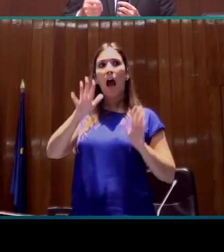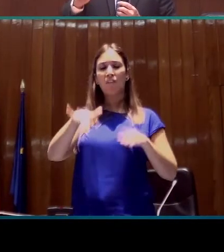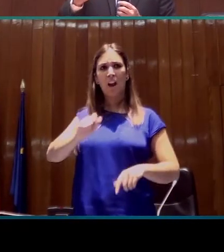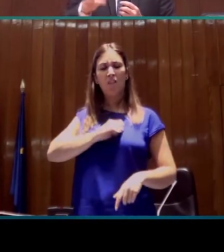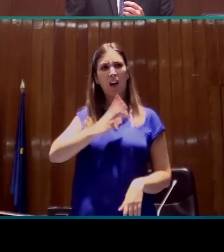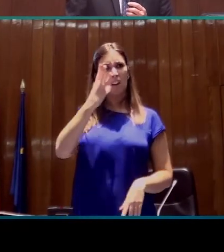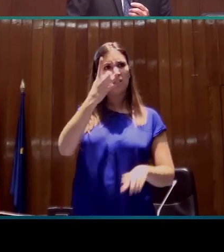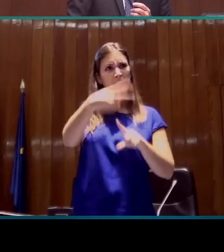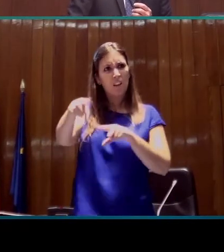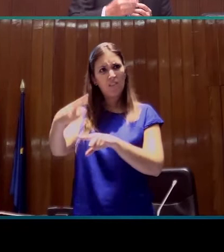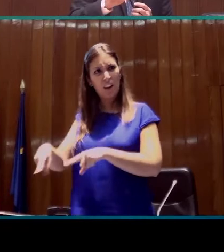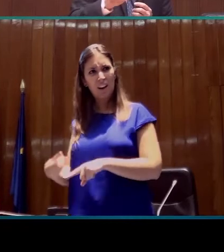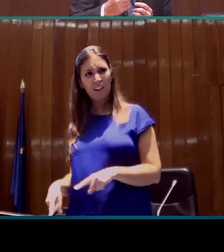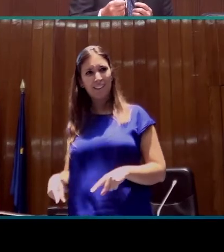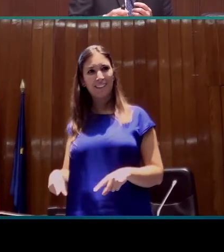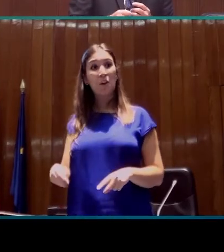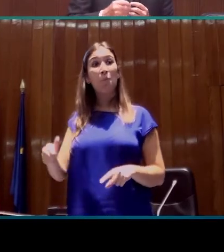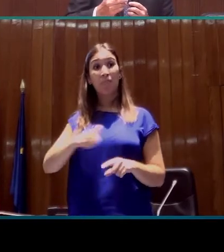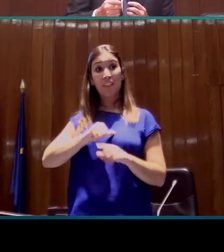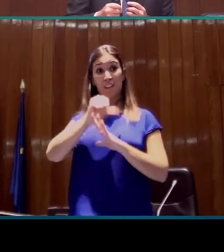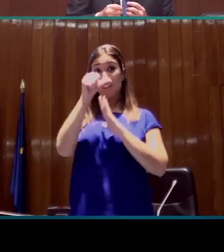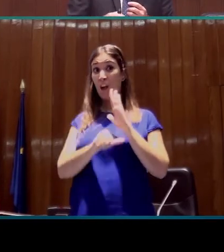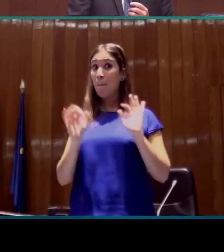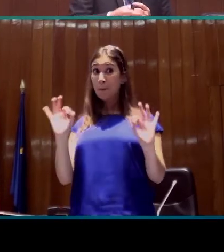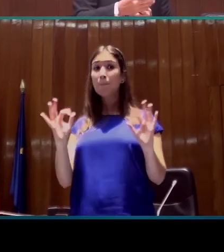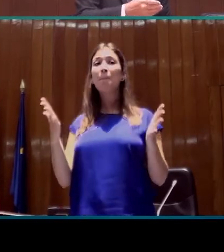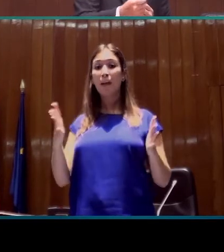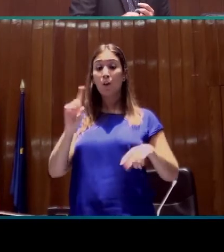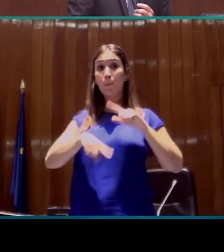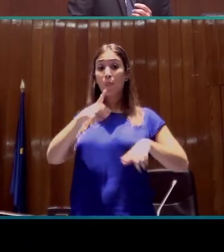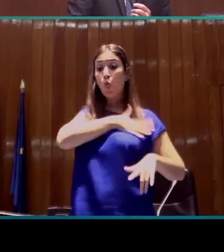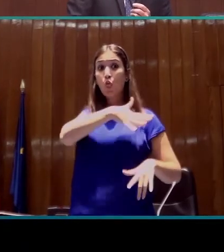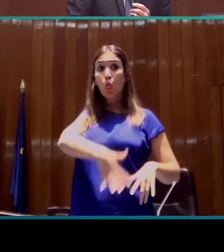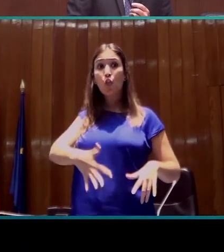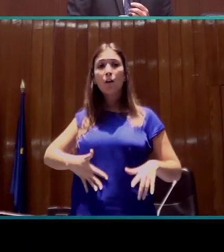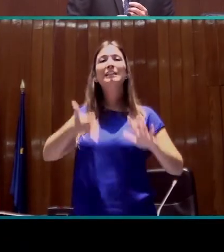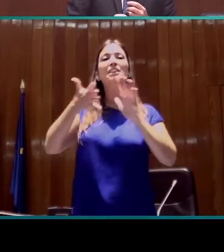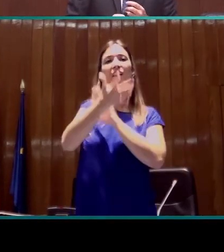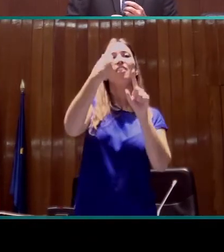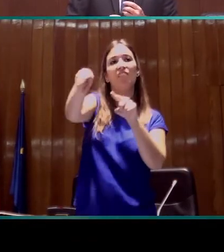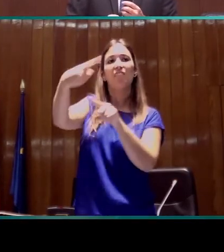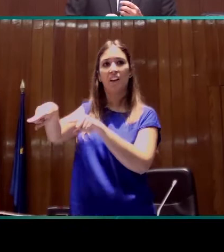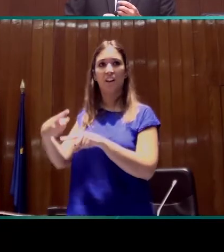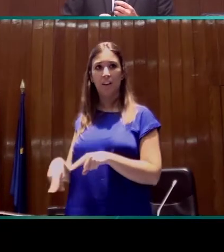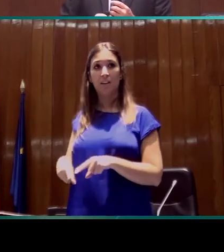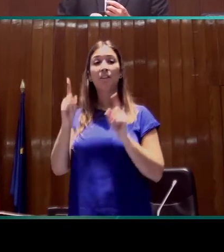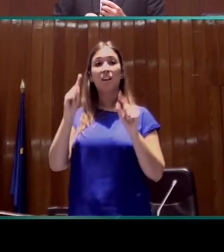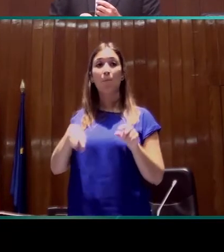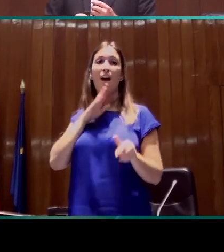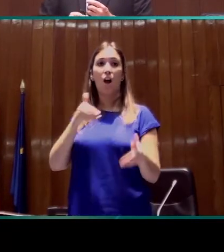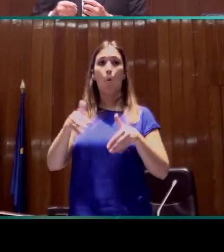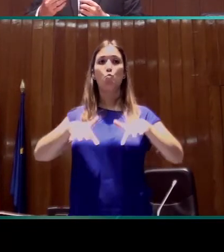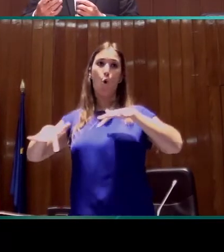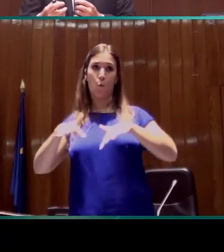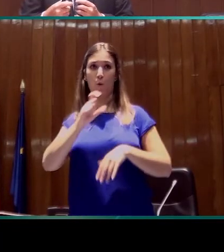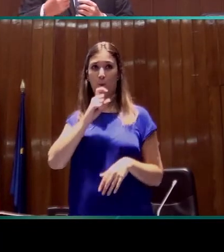diferentes signos, pero que comparten la configuración de la mano y el movimiento. Y finalmente tenemos 3 contrastes de